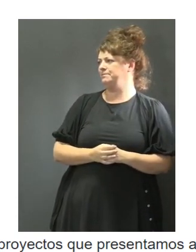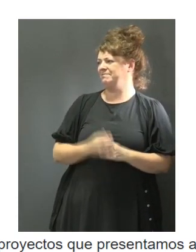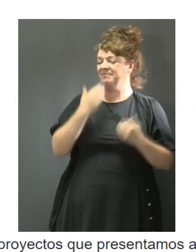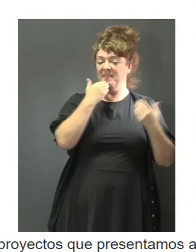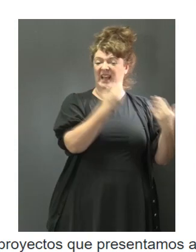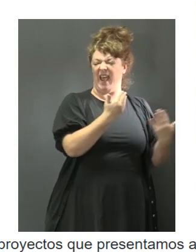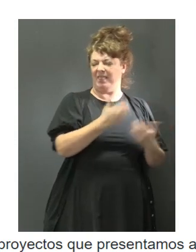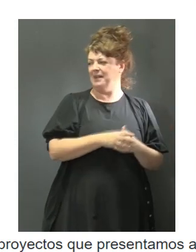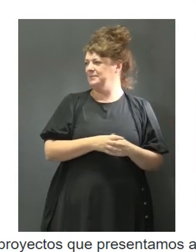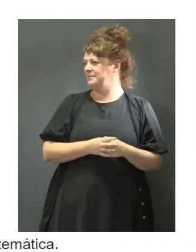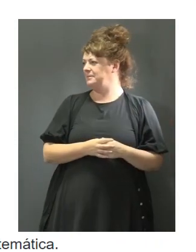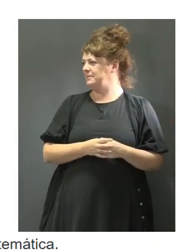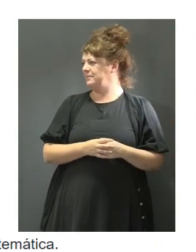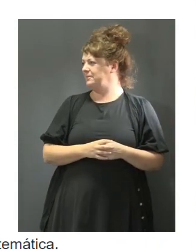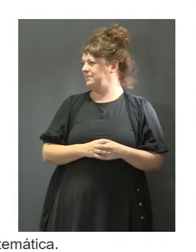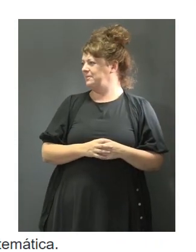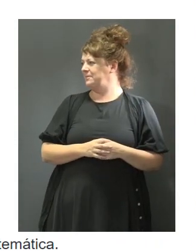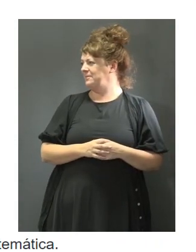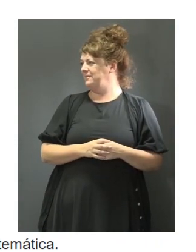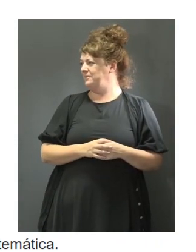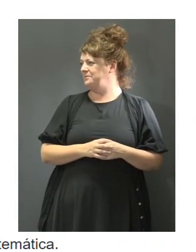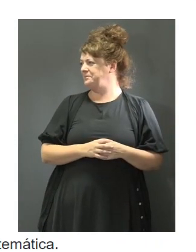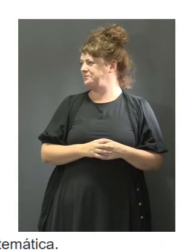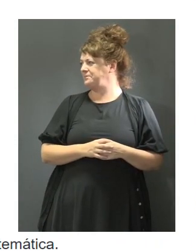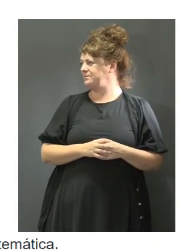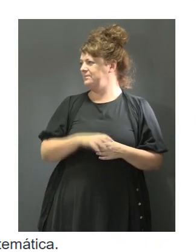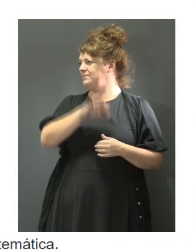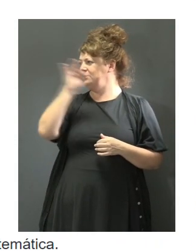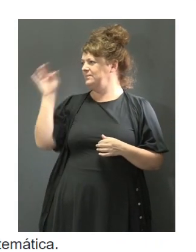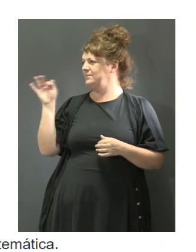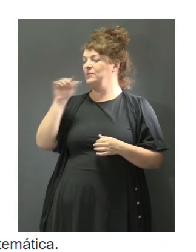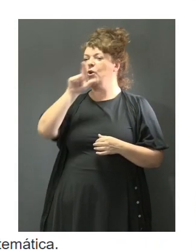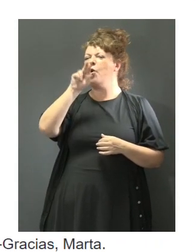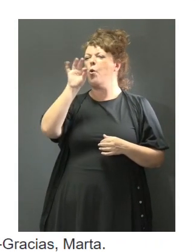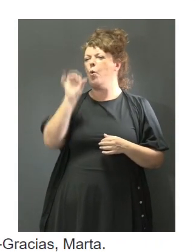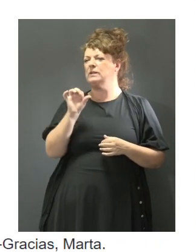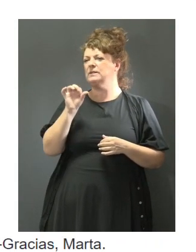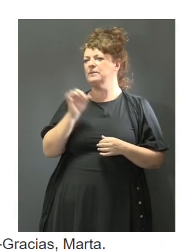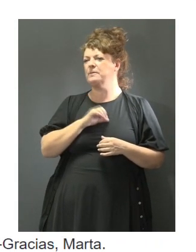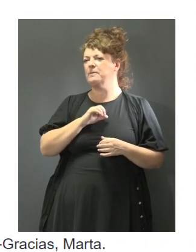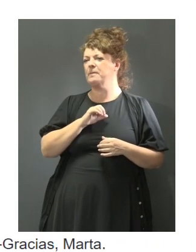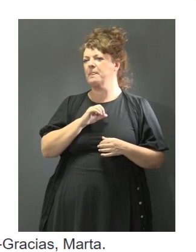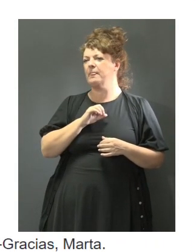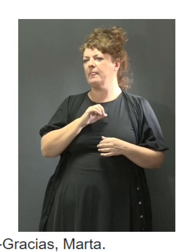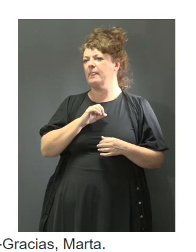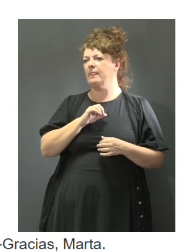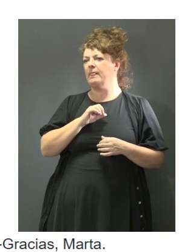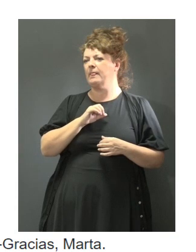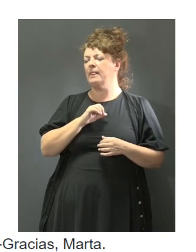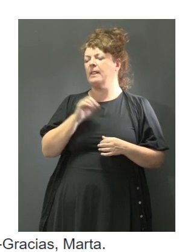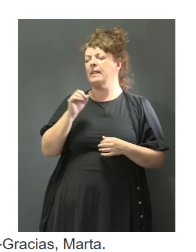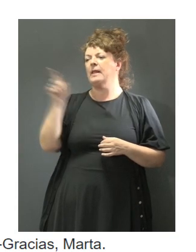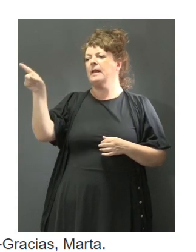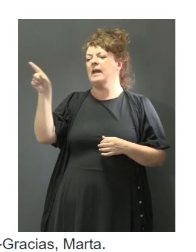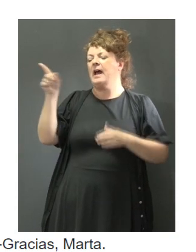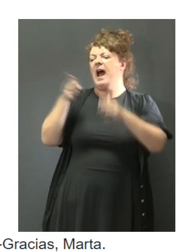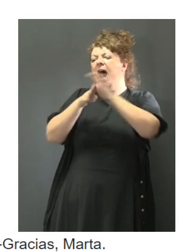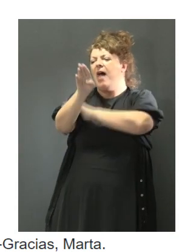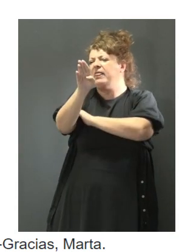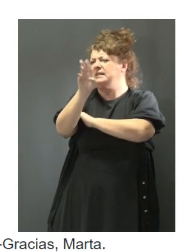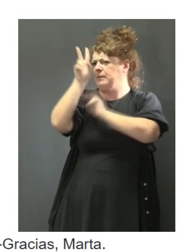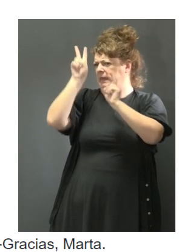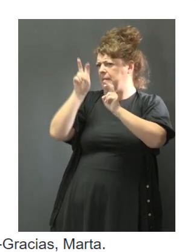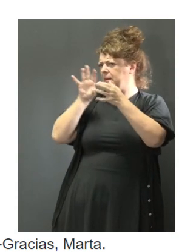Gracias, Marta. Bueno, Luis, pues también te tengo que hacer una pregunta vinculada a precisamente la